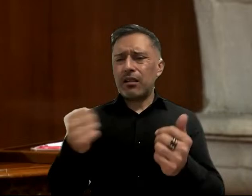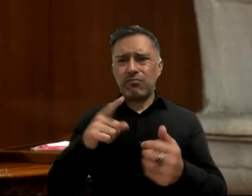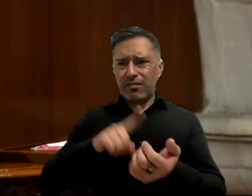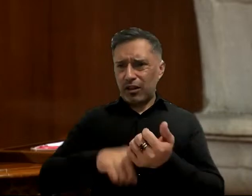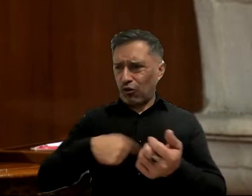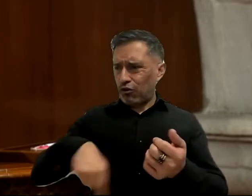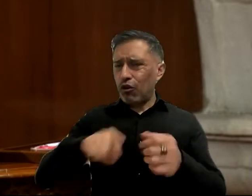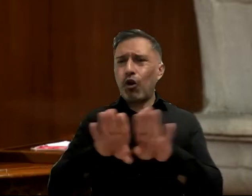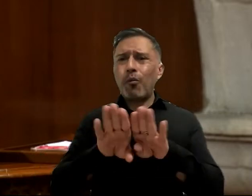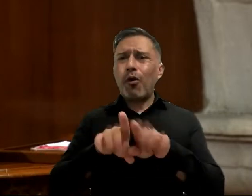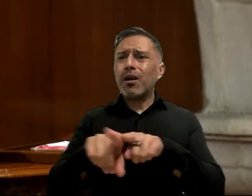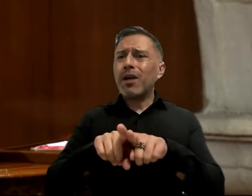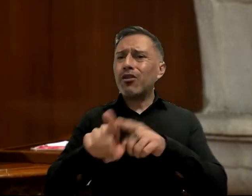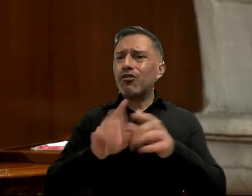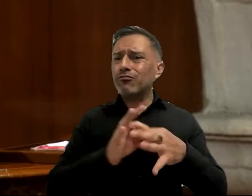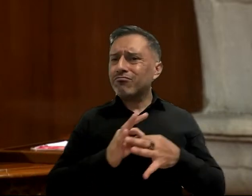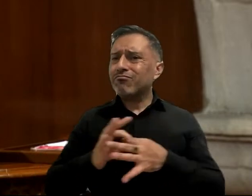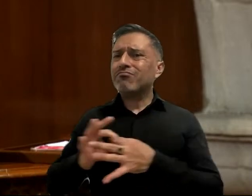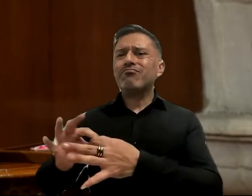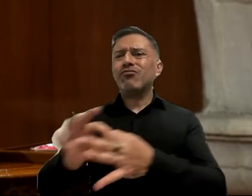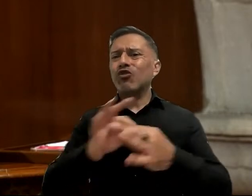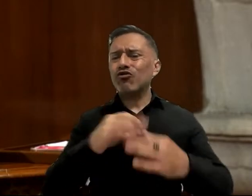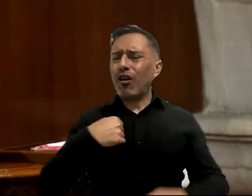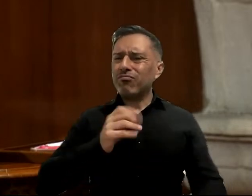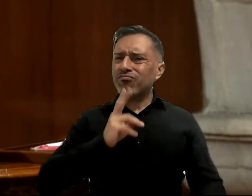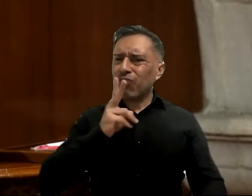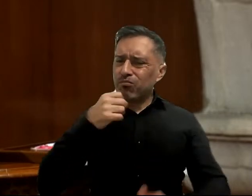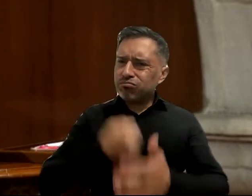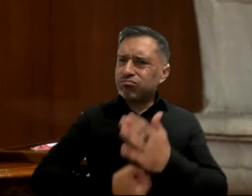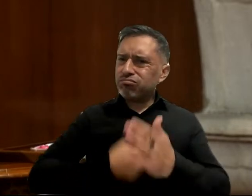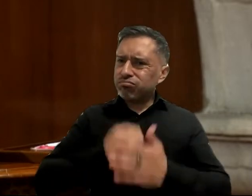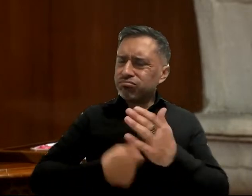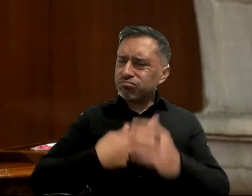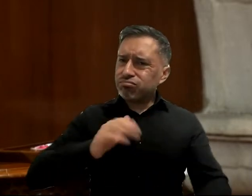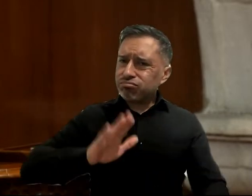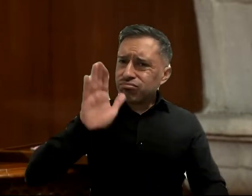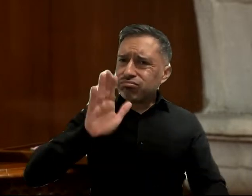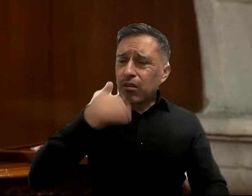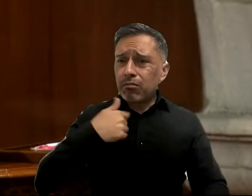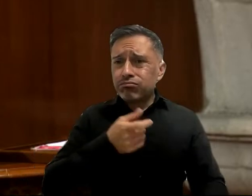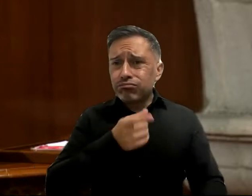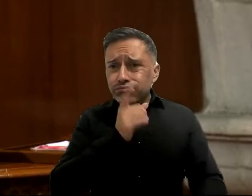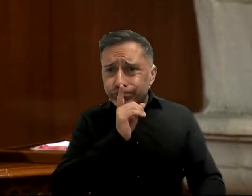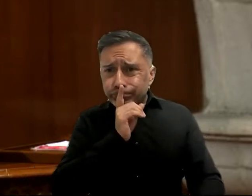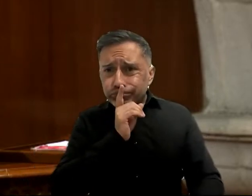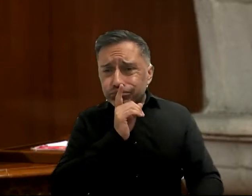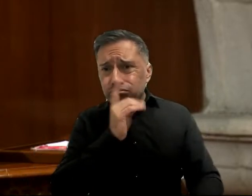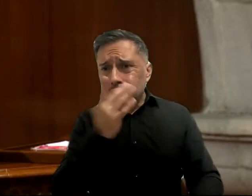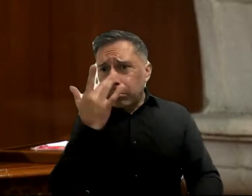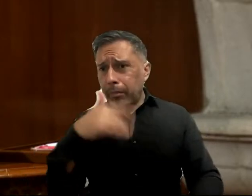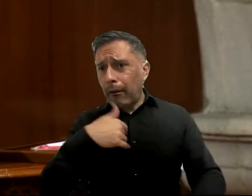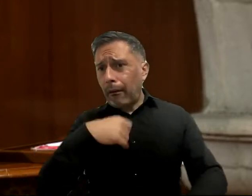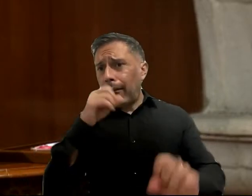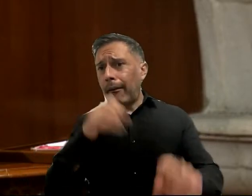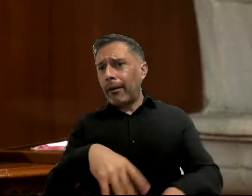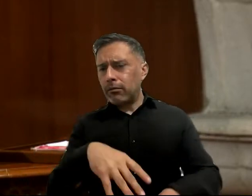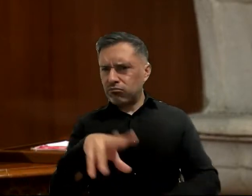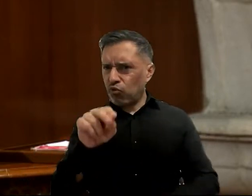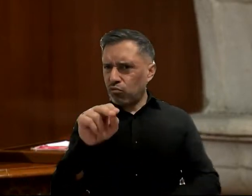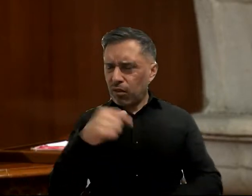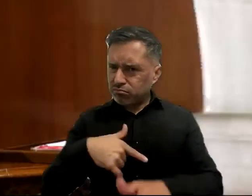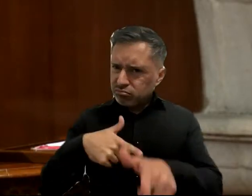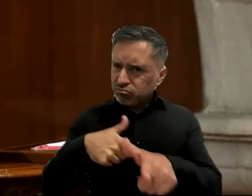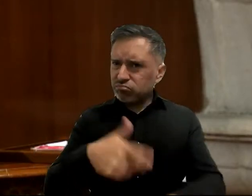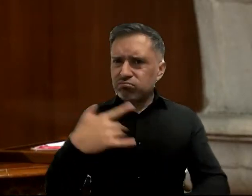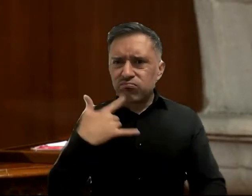alzando la voz. No nos daremos por vencidos, seguiremos alzando nuestra voz, organizándonos y luchando